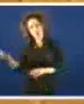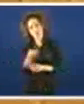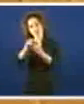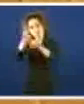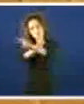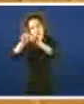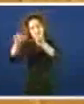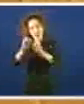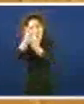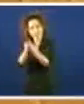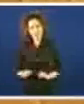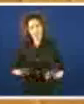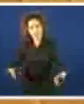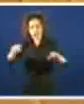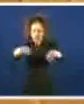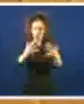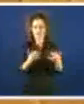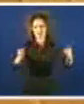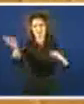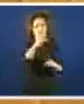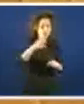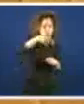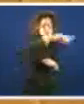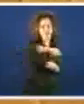non necesariamente nun parlamento que vostedes convirte